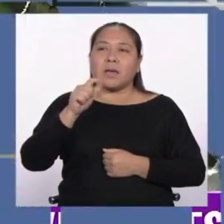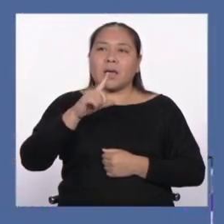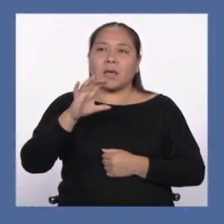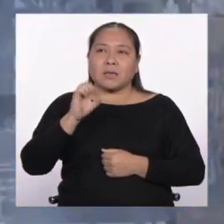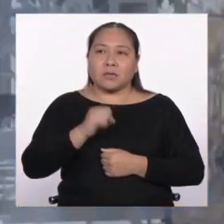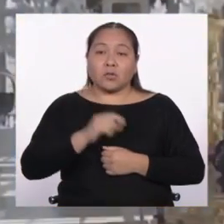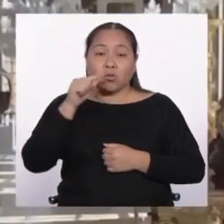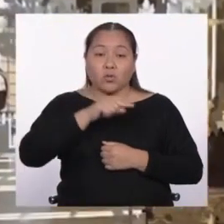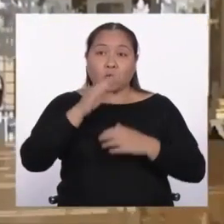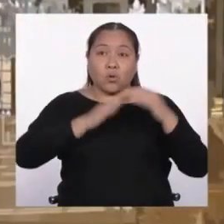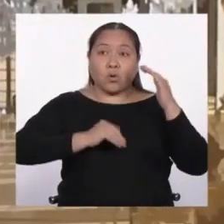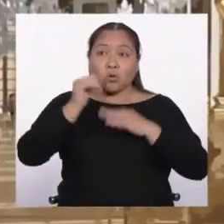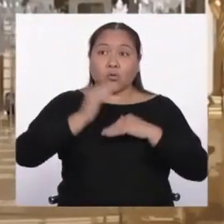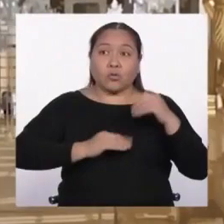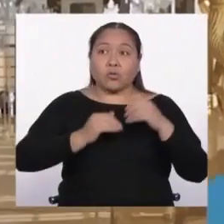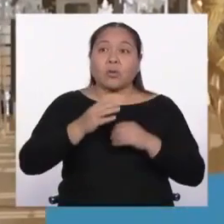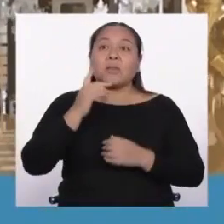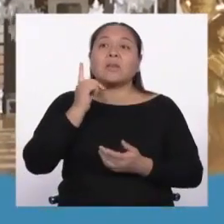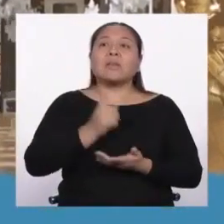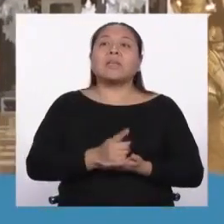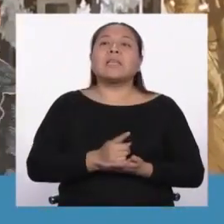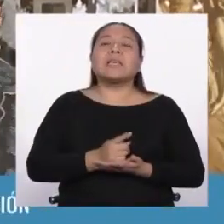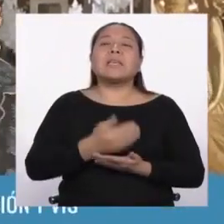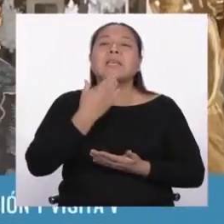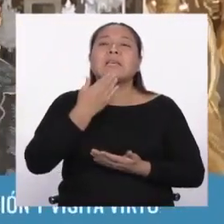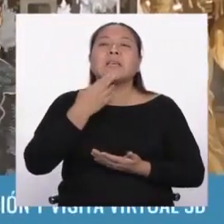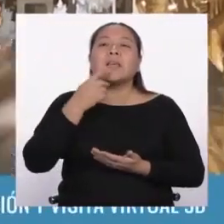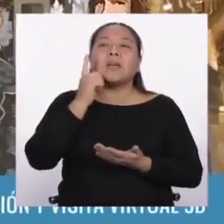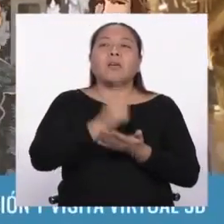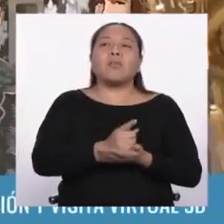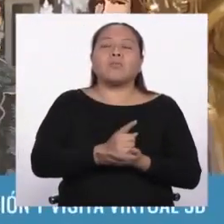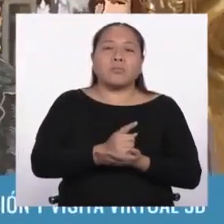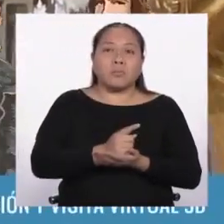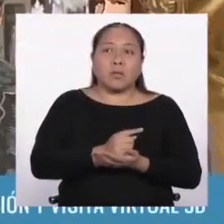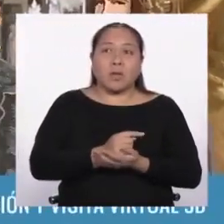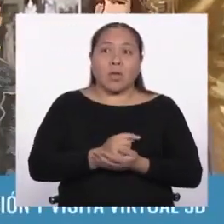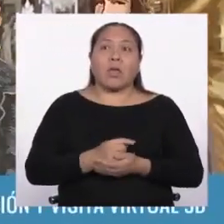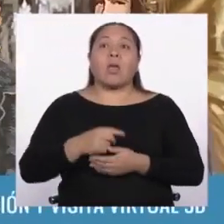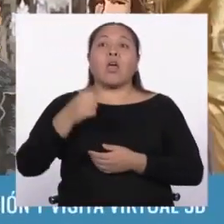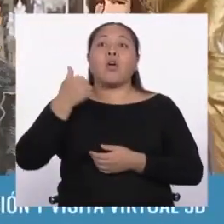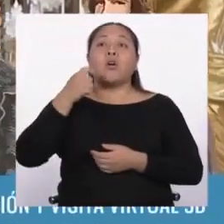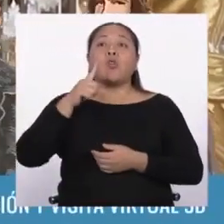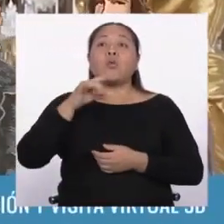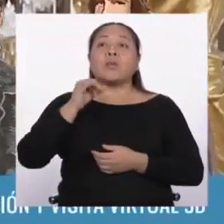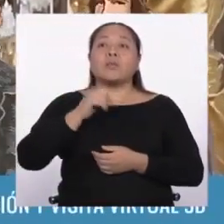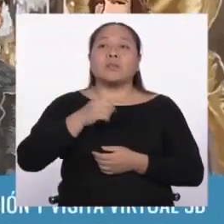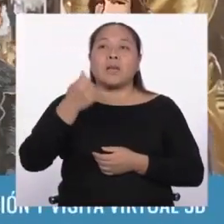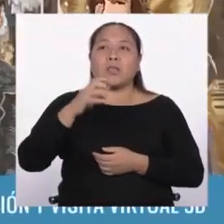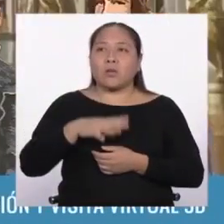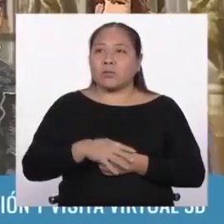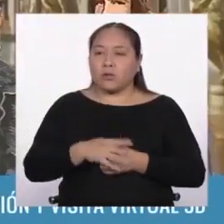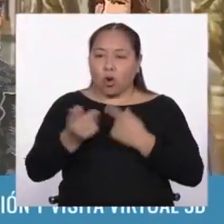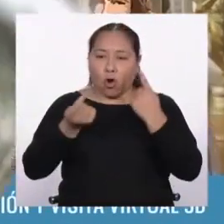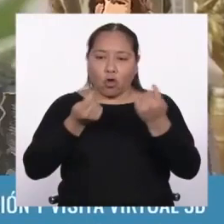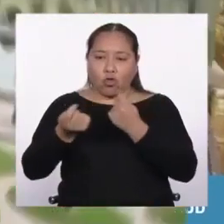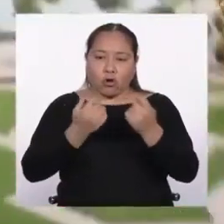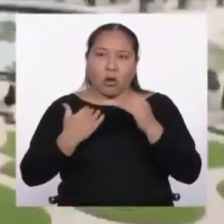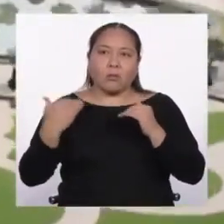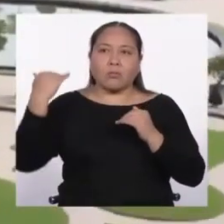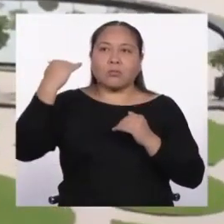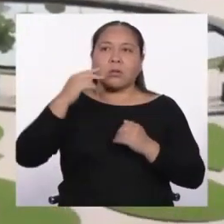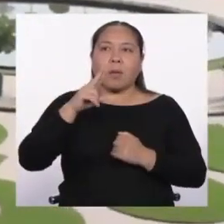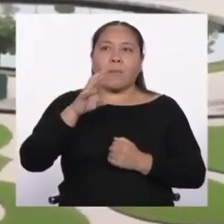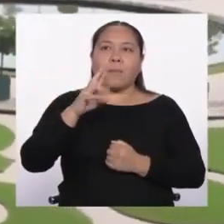Su construcción fue ordenada por Luis XIV para mantener a los nobles y funcionarios de gobierno bajo su control. Es por eso